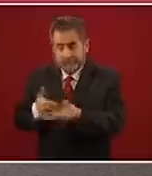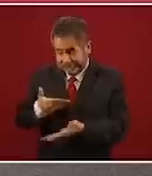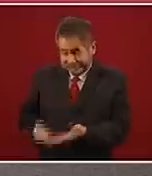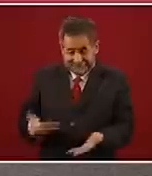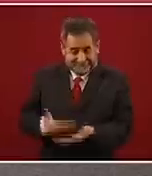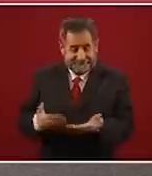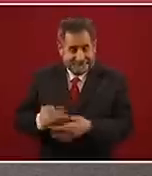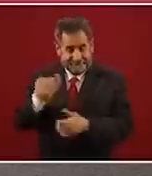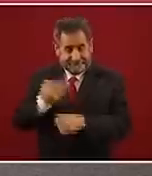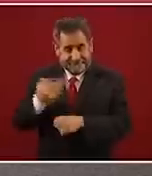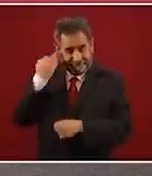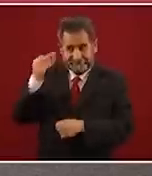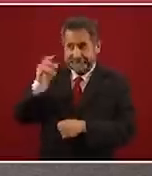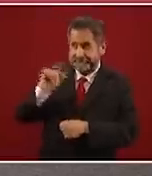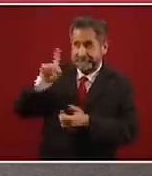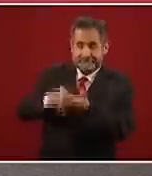actuales